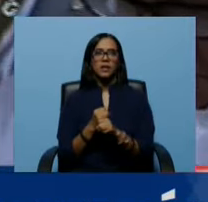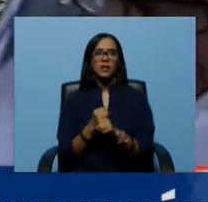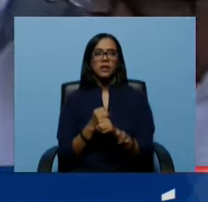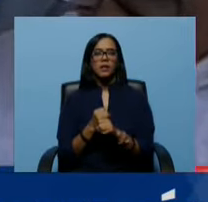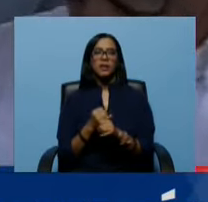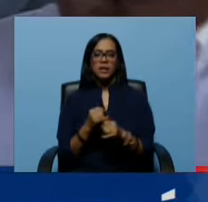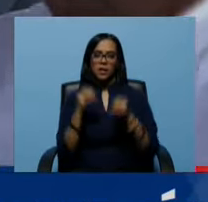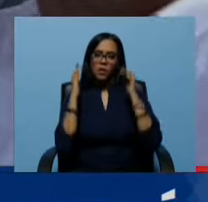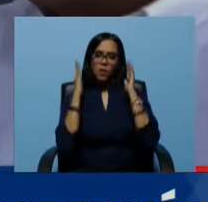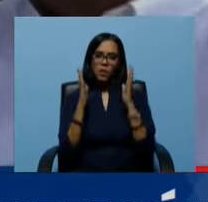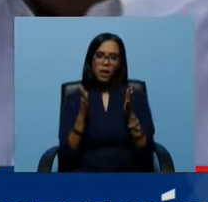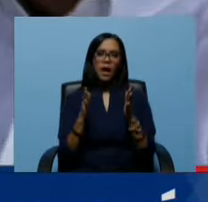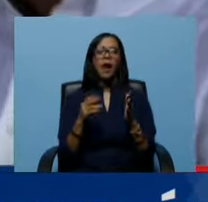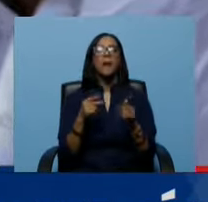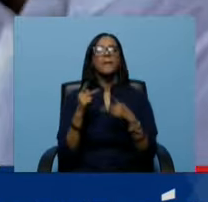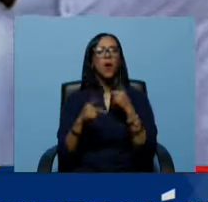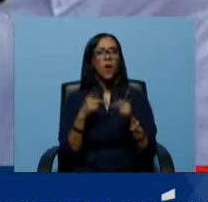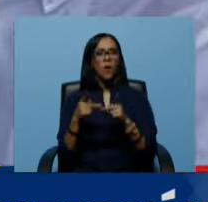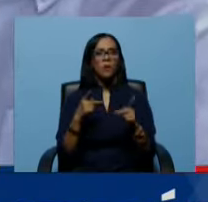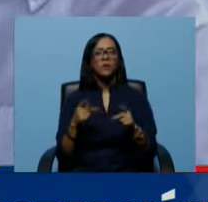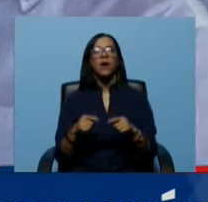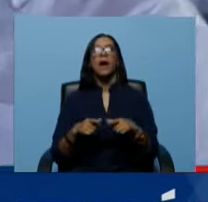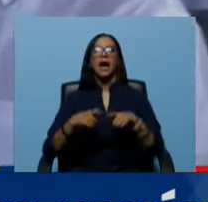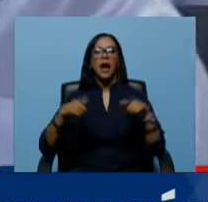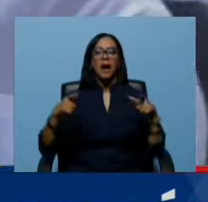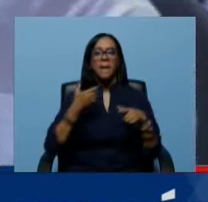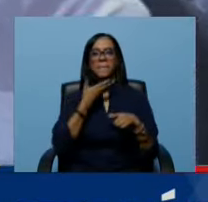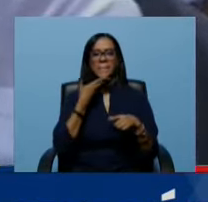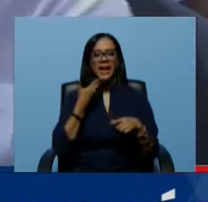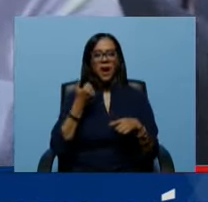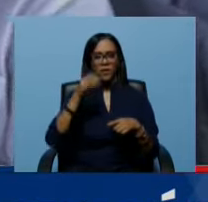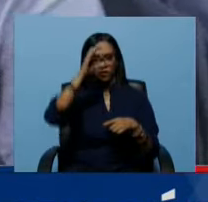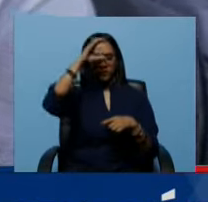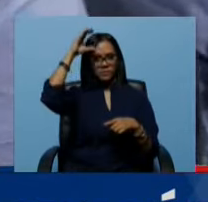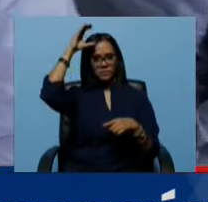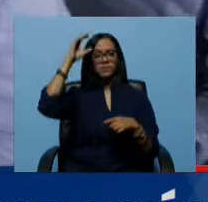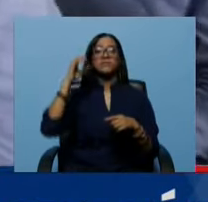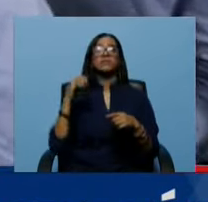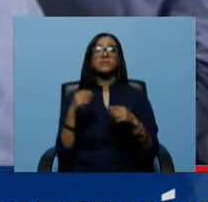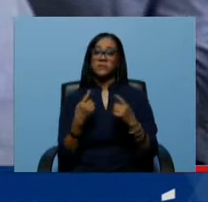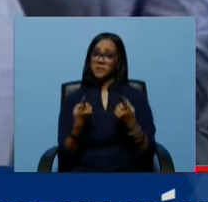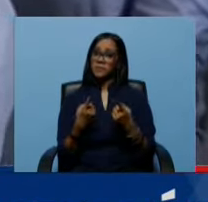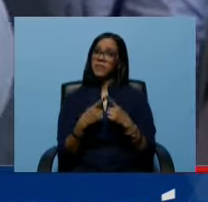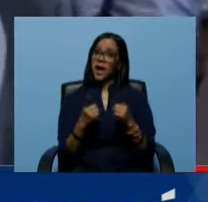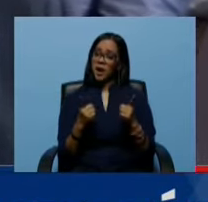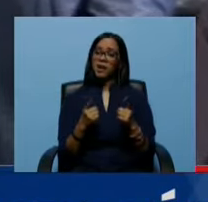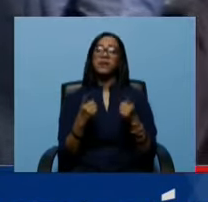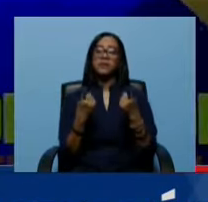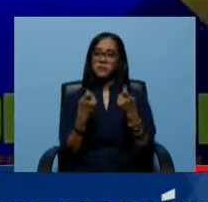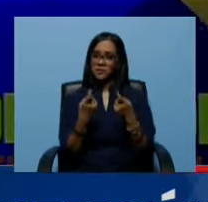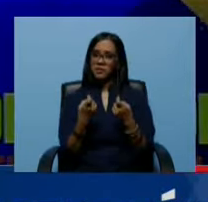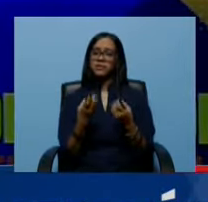colocar productos cada vez de mayor calidad. Ahora, para eso hace falta muchas cosas.